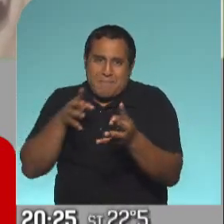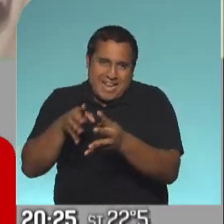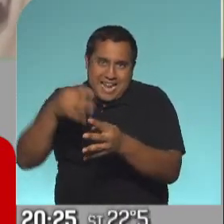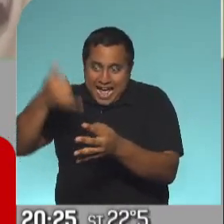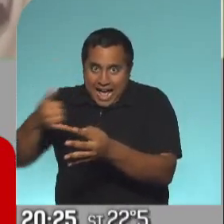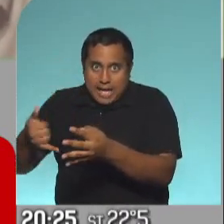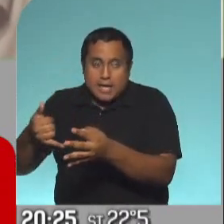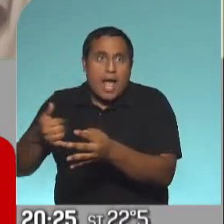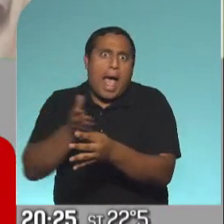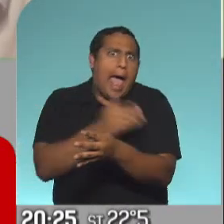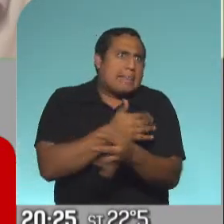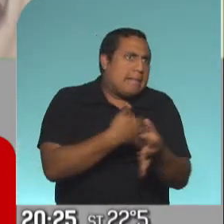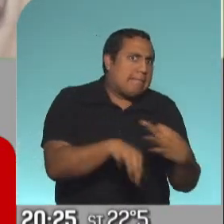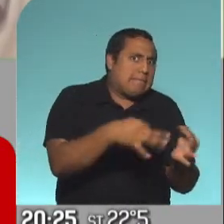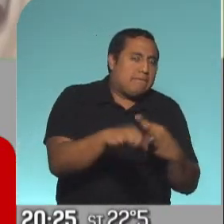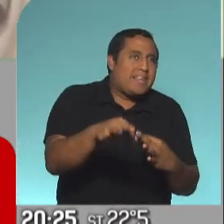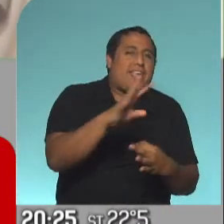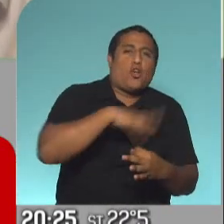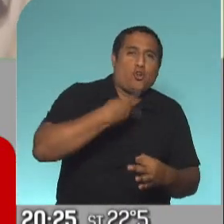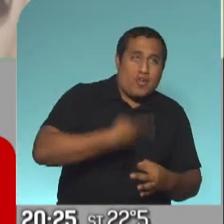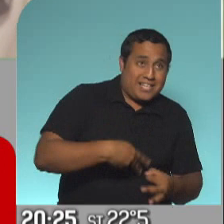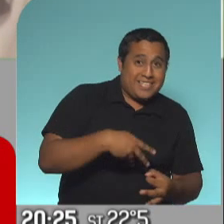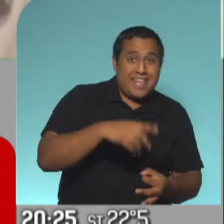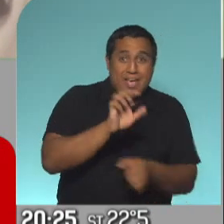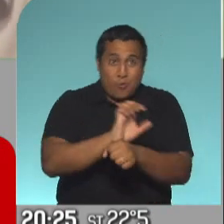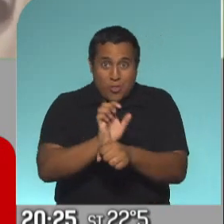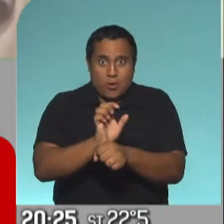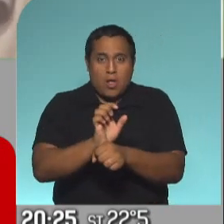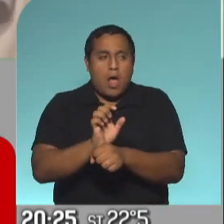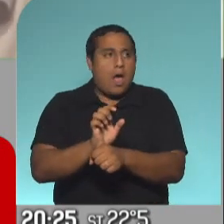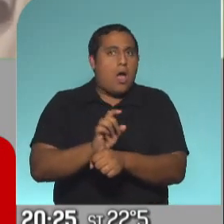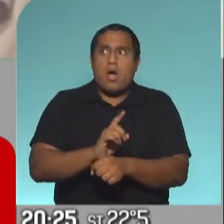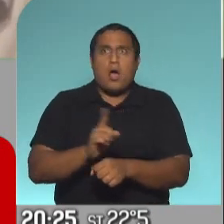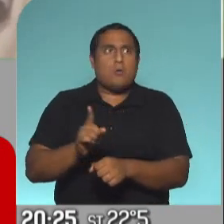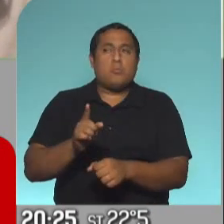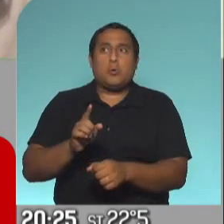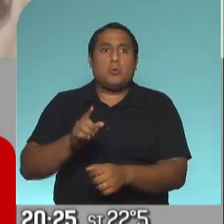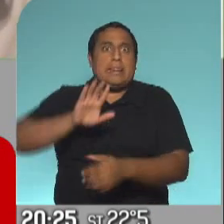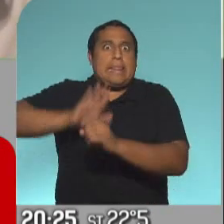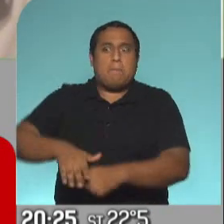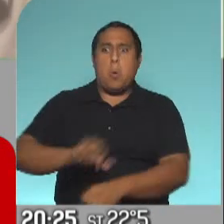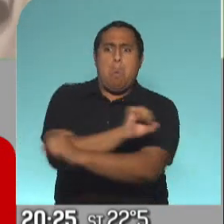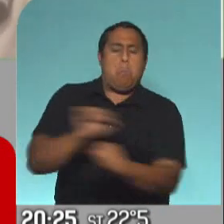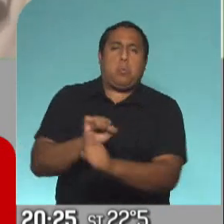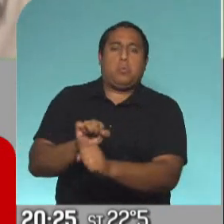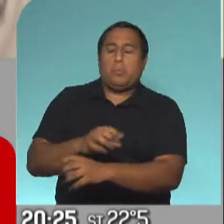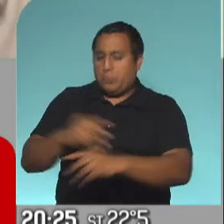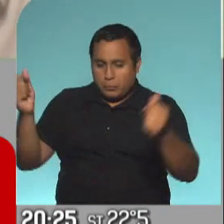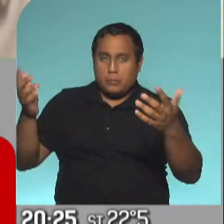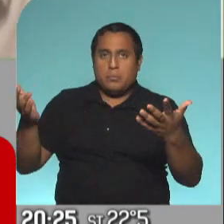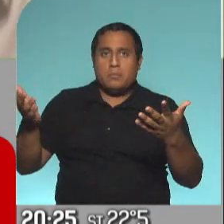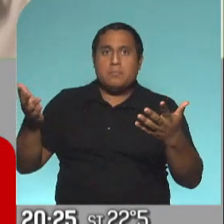vendido de manera ilegal a Croacia y Ecuador. Entonces el móvil de la explosión del atentado a Río